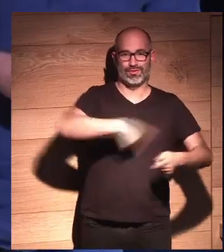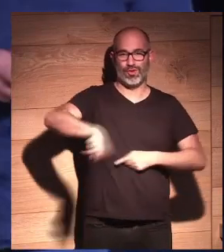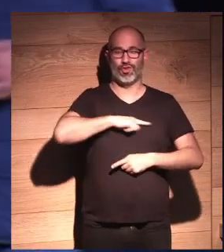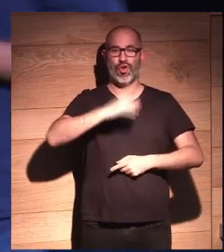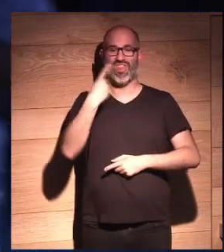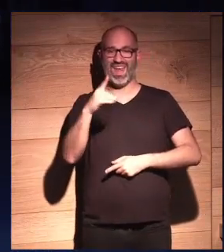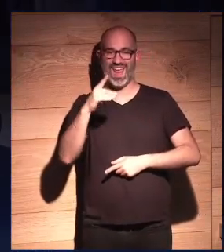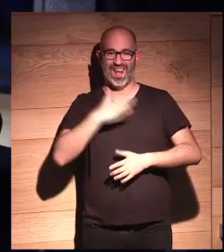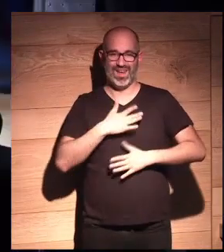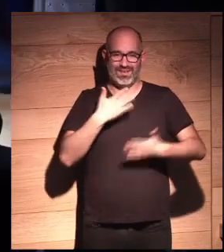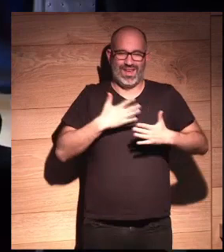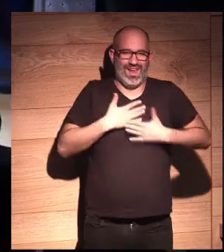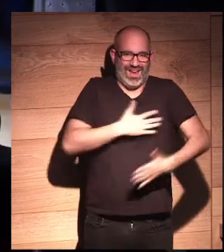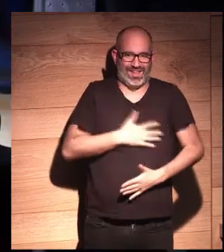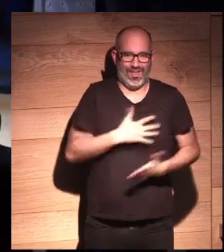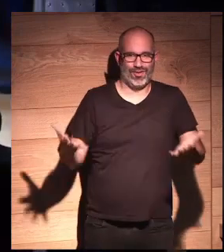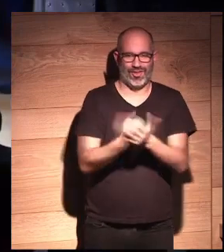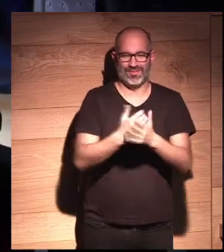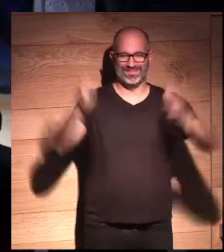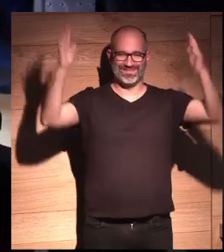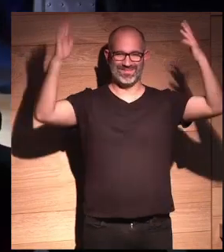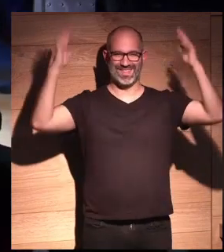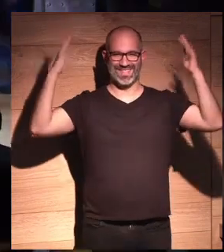Yume. Y esto os ha servido.